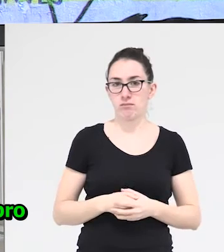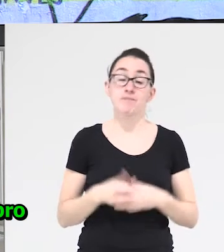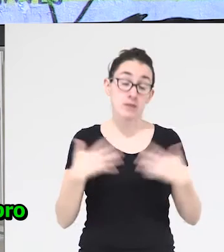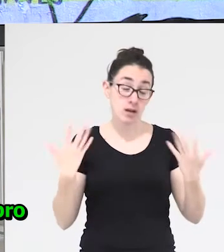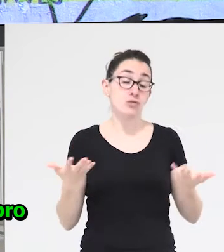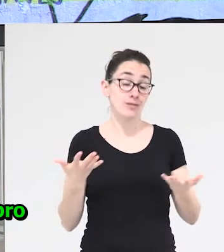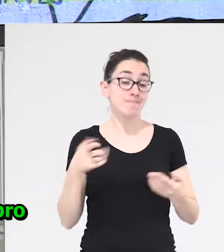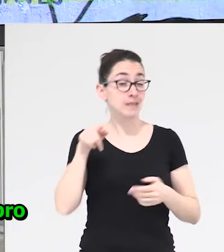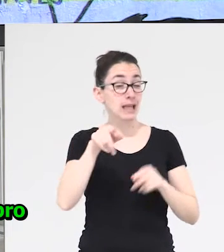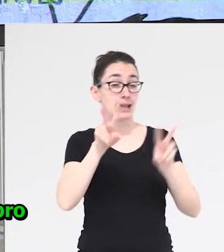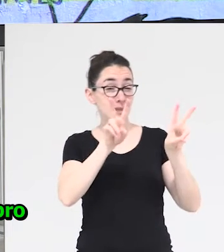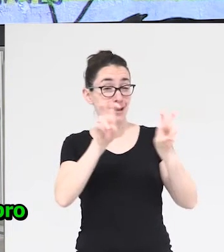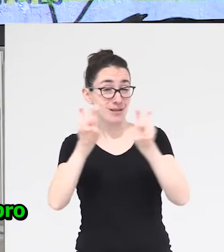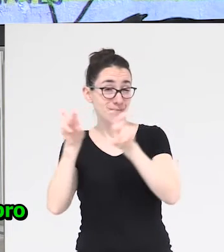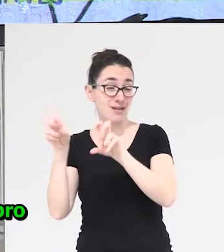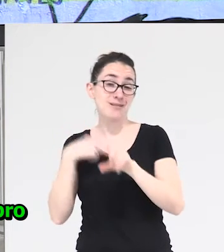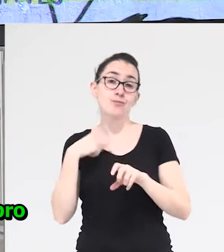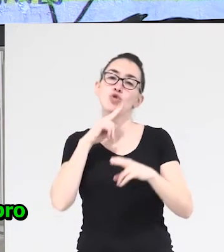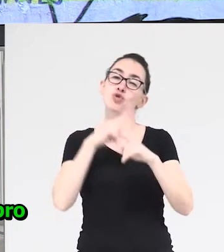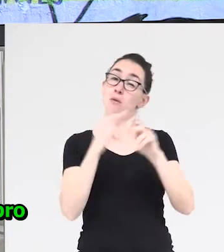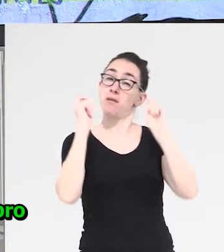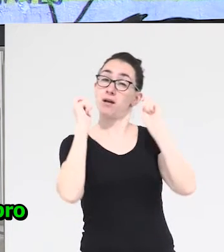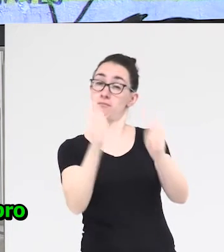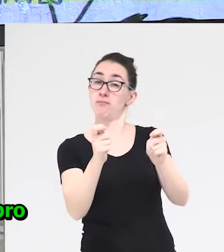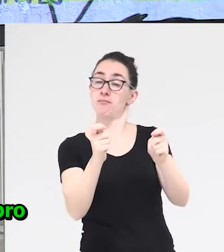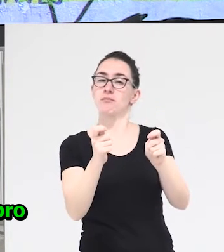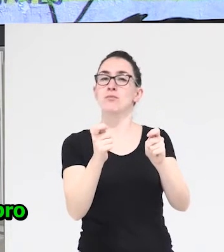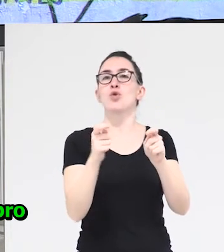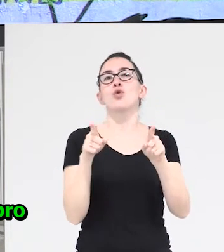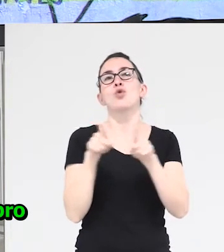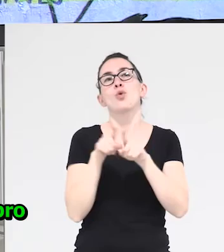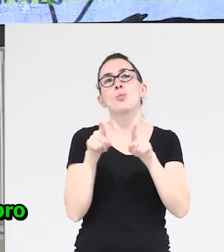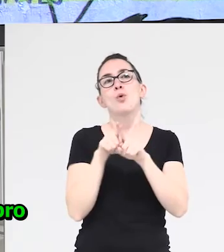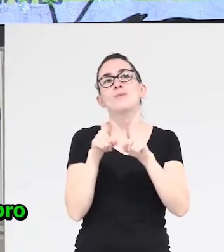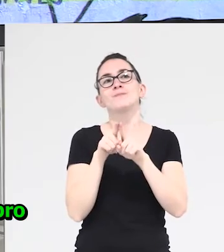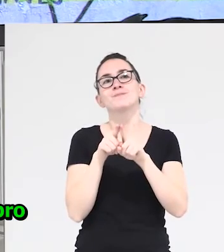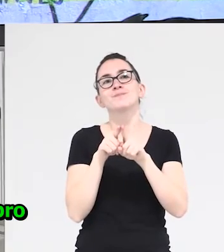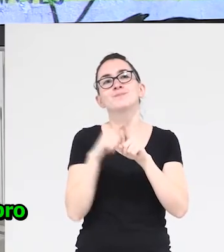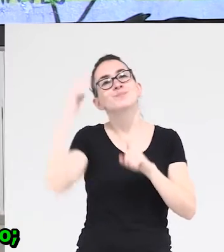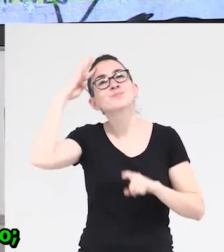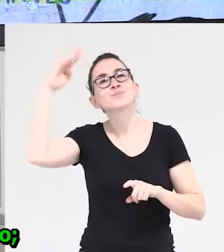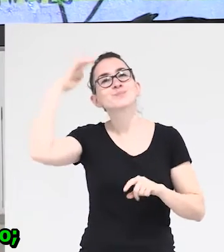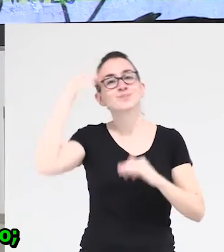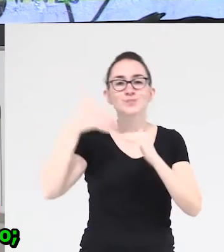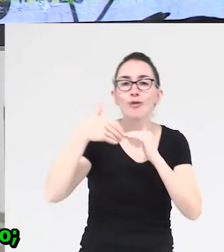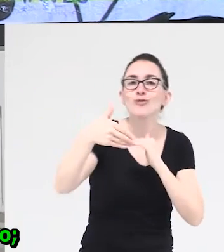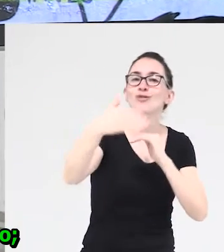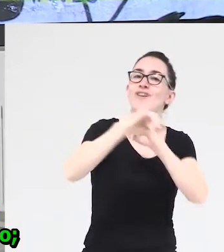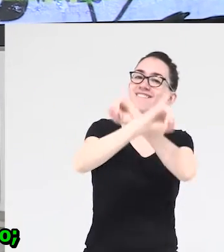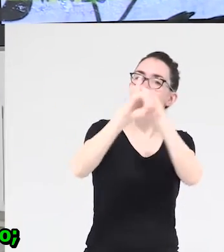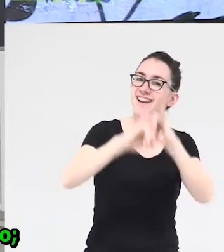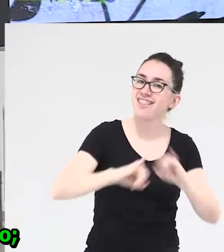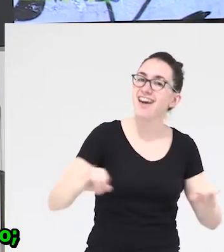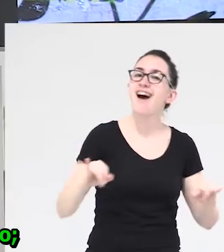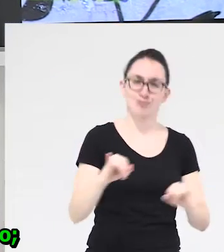Entonces, a estas cosas yo las nombro como esa promesa de felicidad, ¿no? Como una promesa de